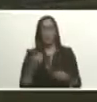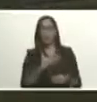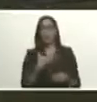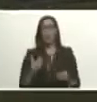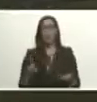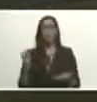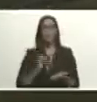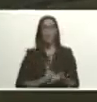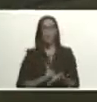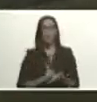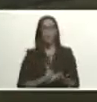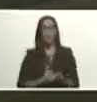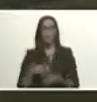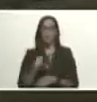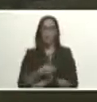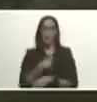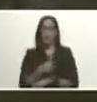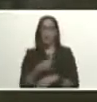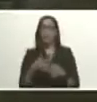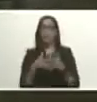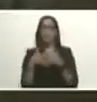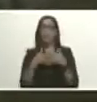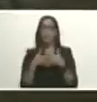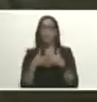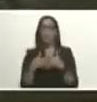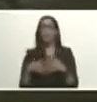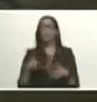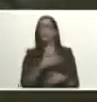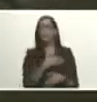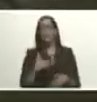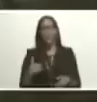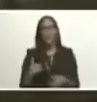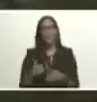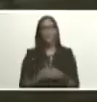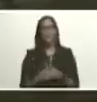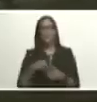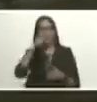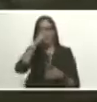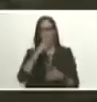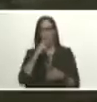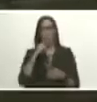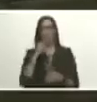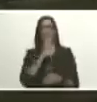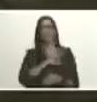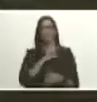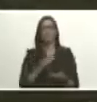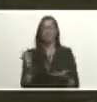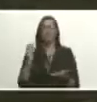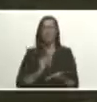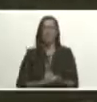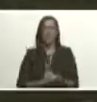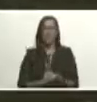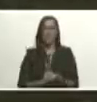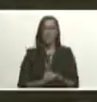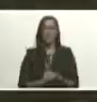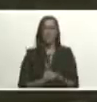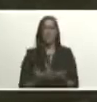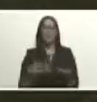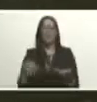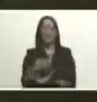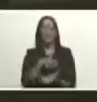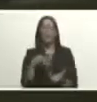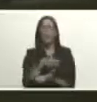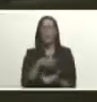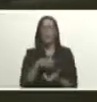nuevamente, financiados por los gringos, están pretendiendo llenar de odio la sociedad otra vez, para llevarnos a un conflicto